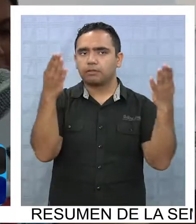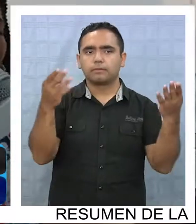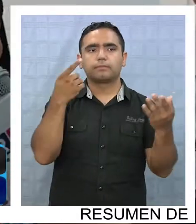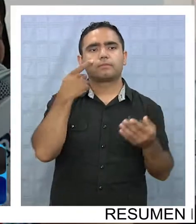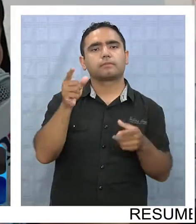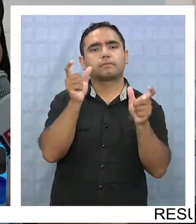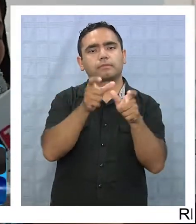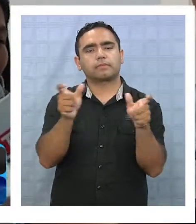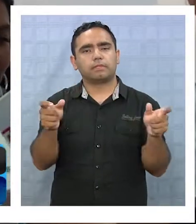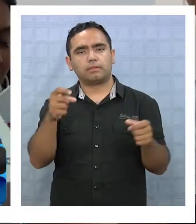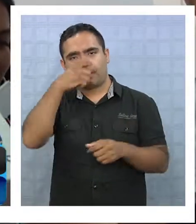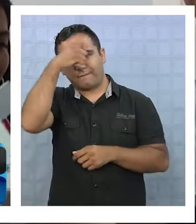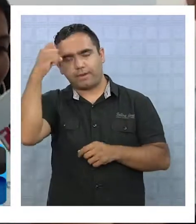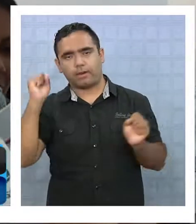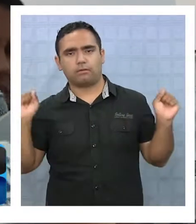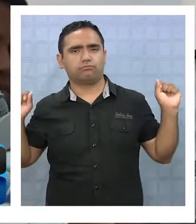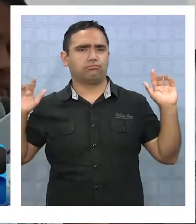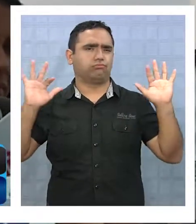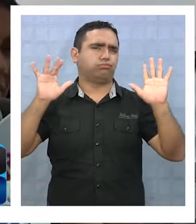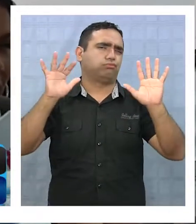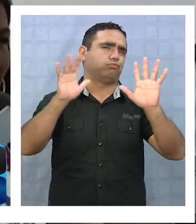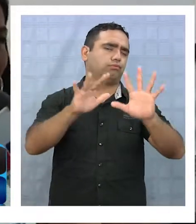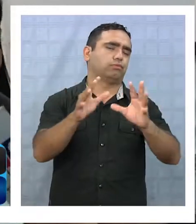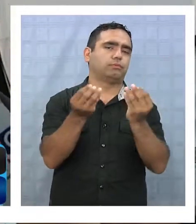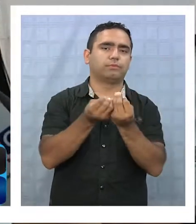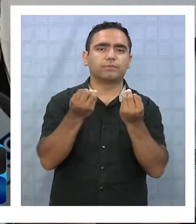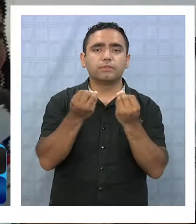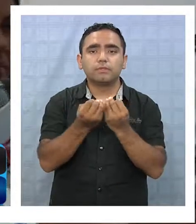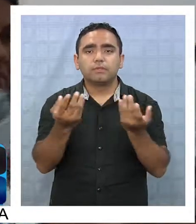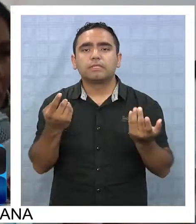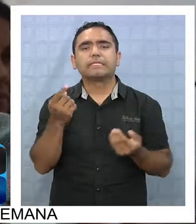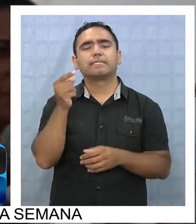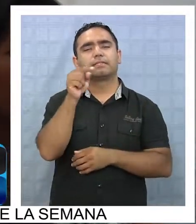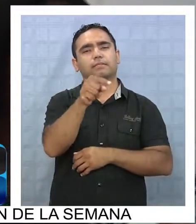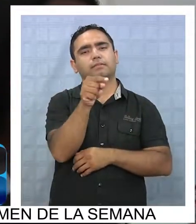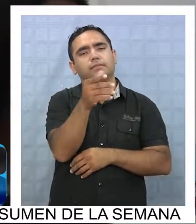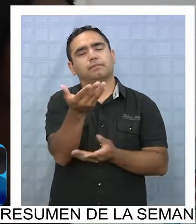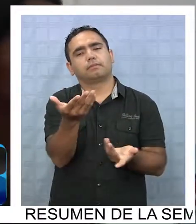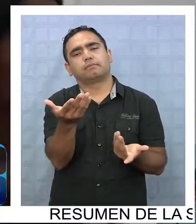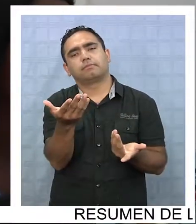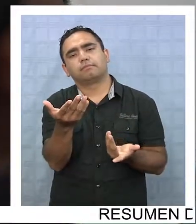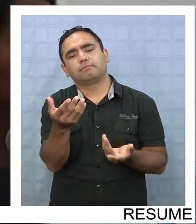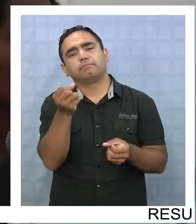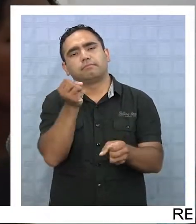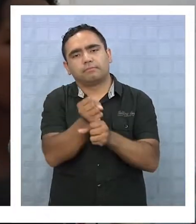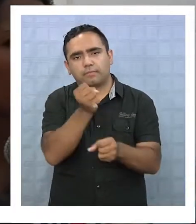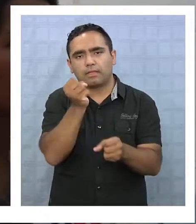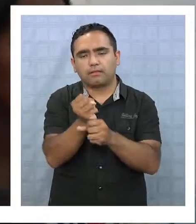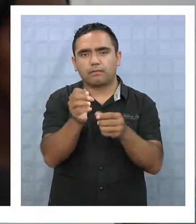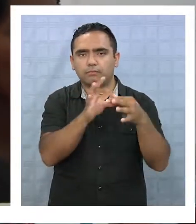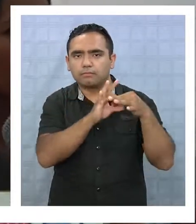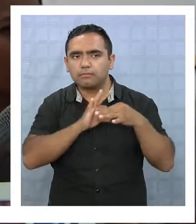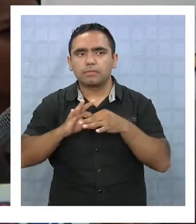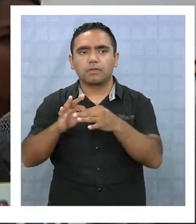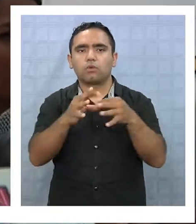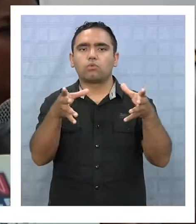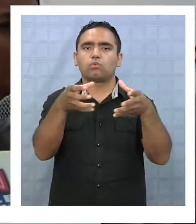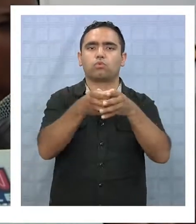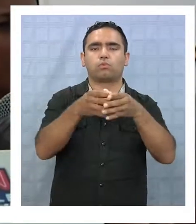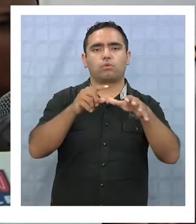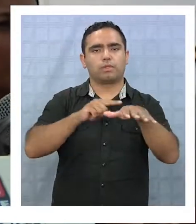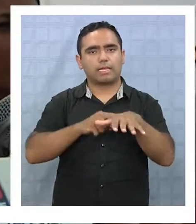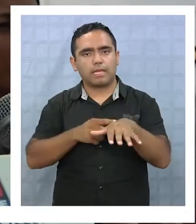cantidad de personas en el verano es muy superior, así que ahí se ha visto y hemos trabajado en conjunto los equipos técnicos